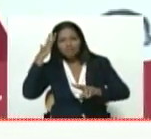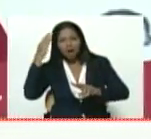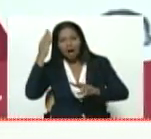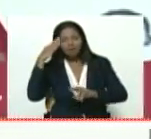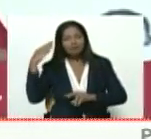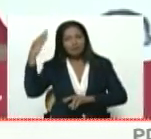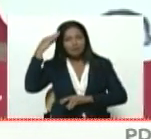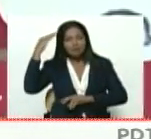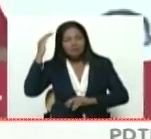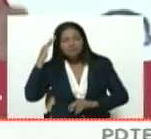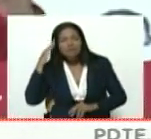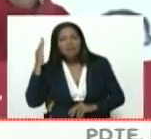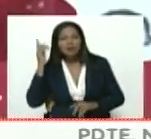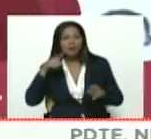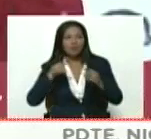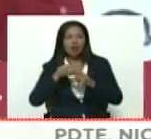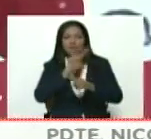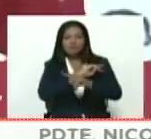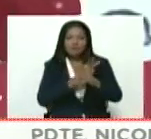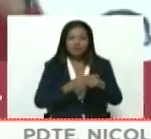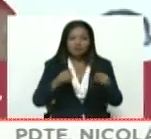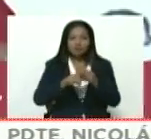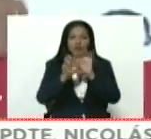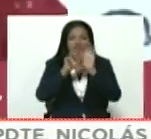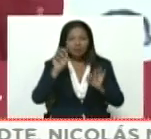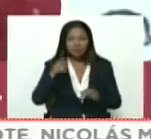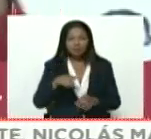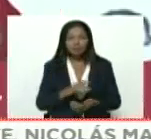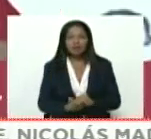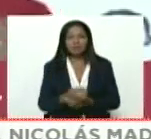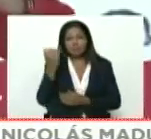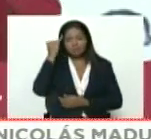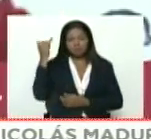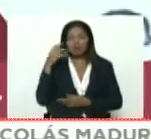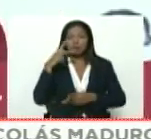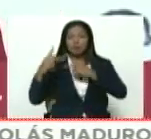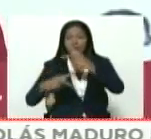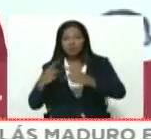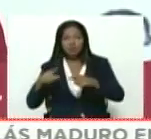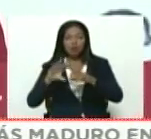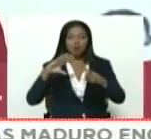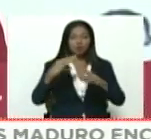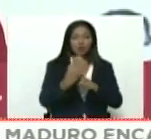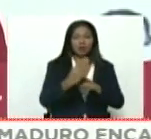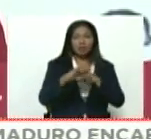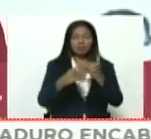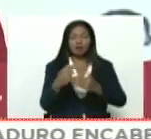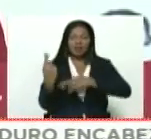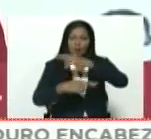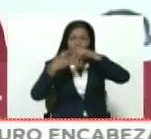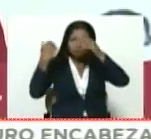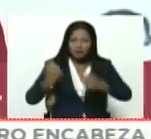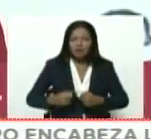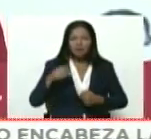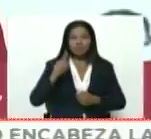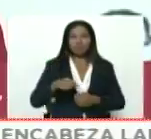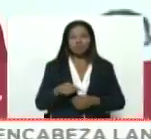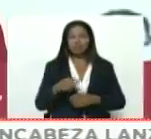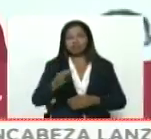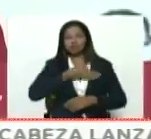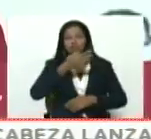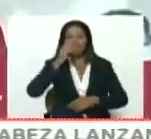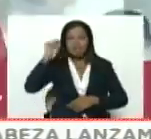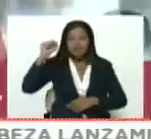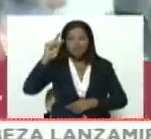sabiduría y con una poderosa formación ideológica, política y cultural revolucionaria,